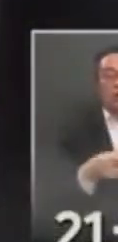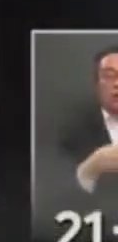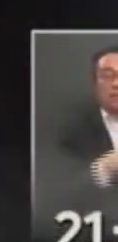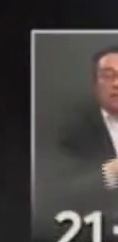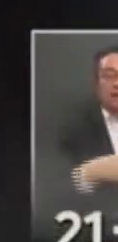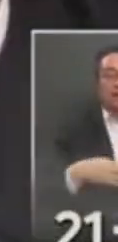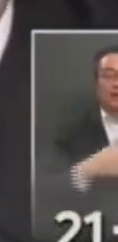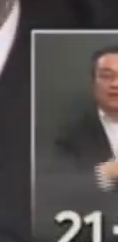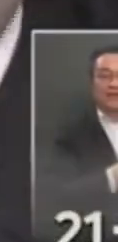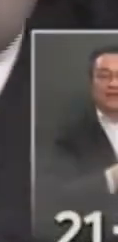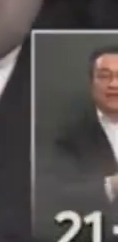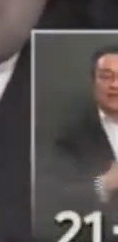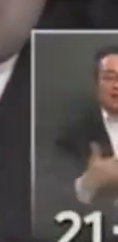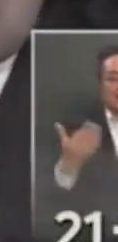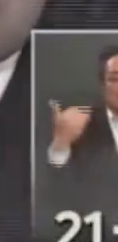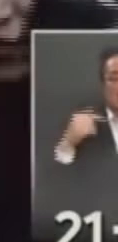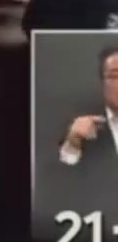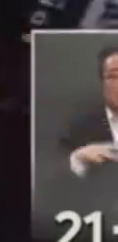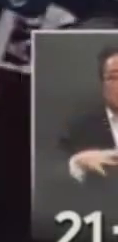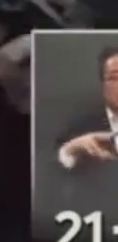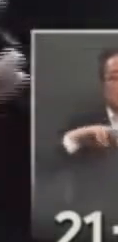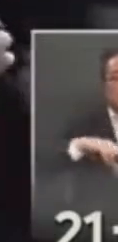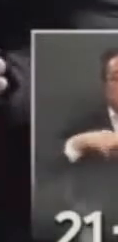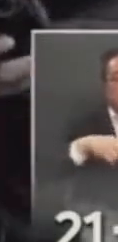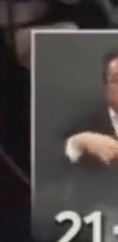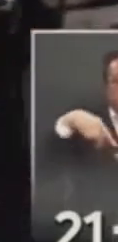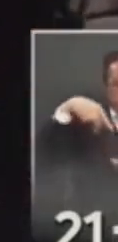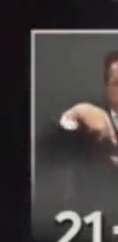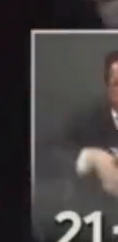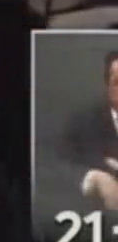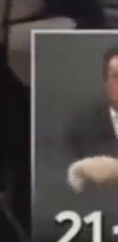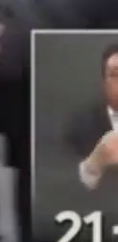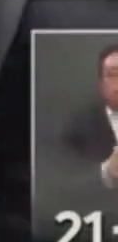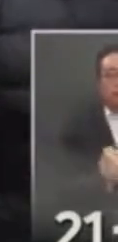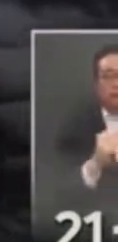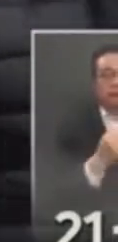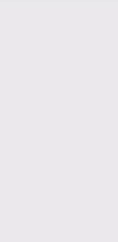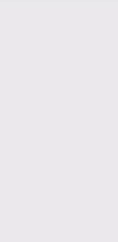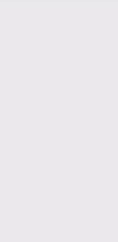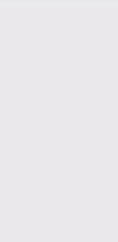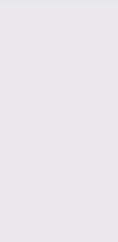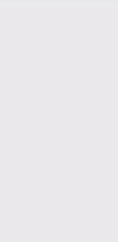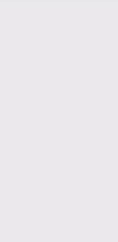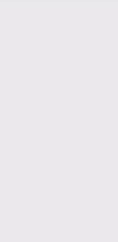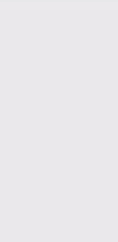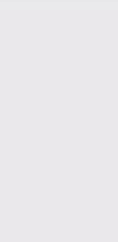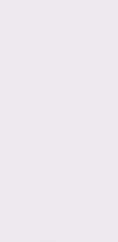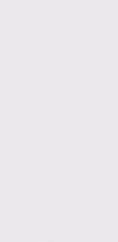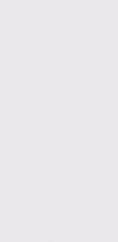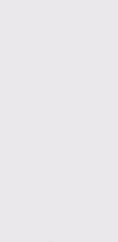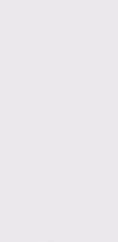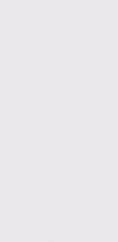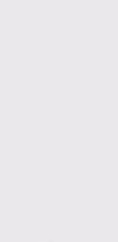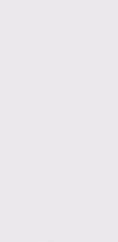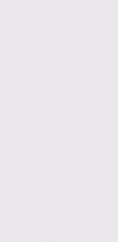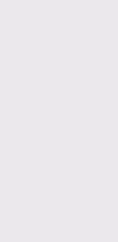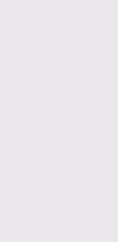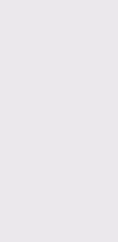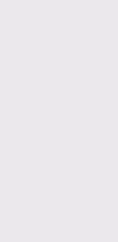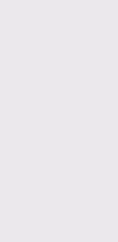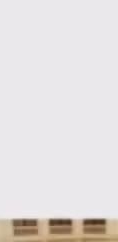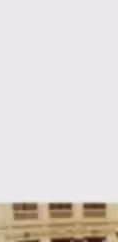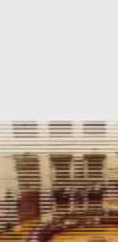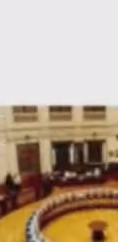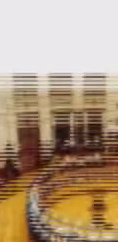vigentes y esto se suma también a las críticas hechas por los parlamentarios. Acusación constitucional